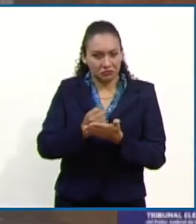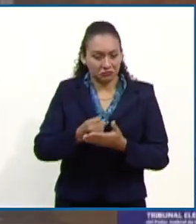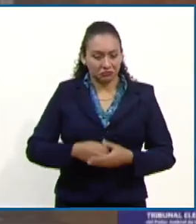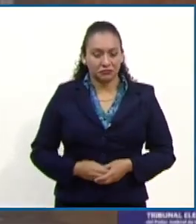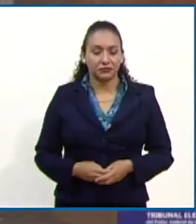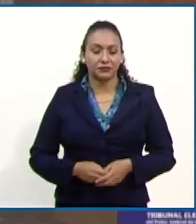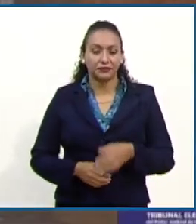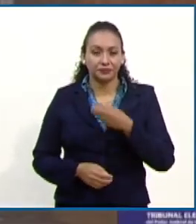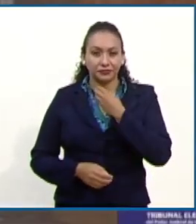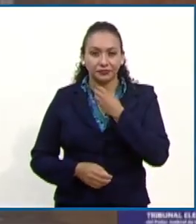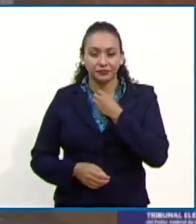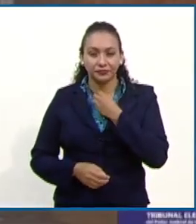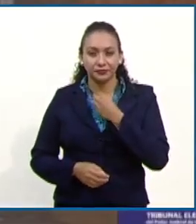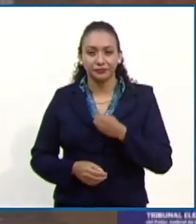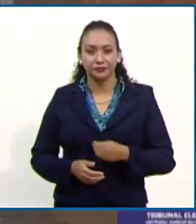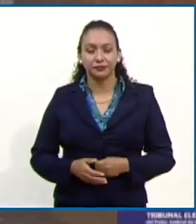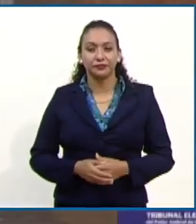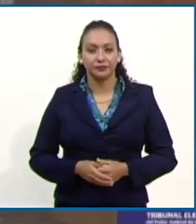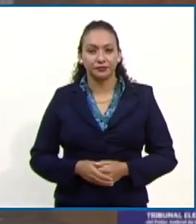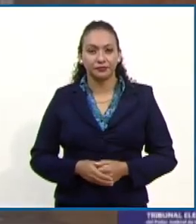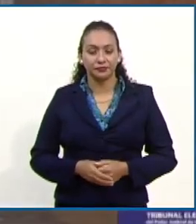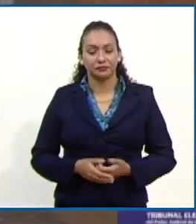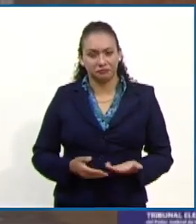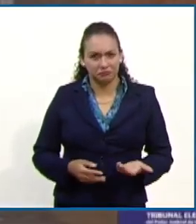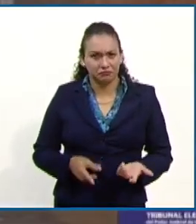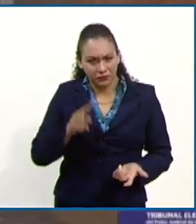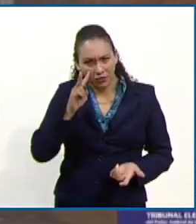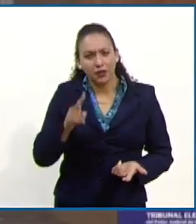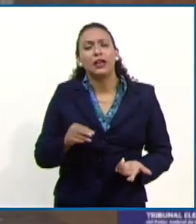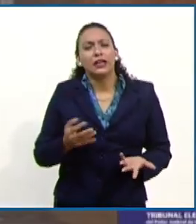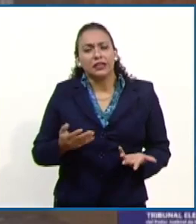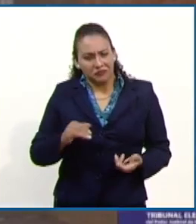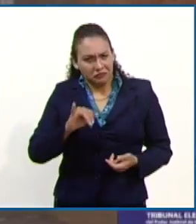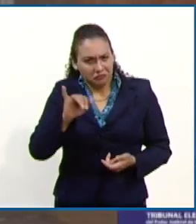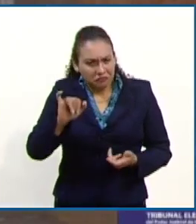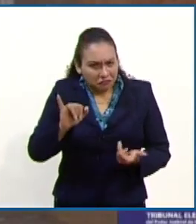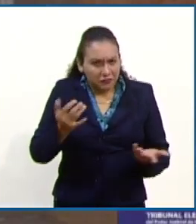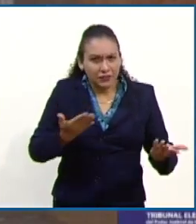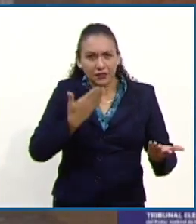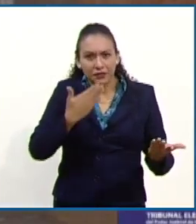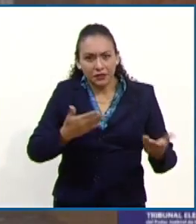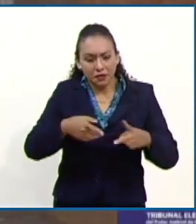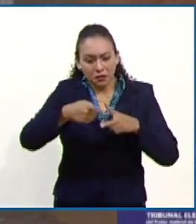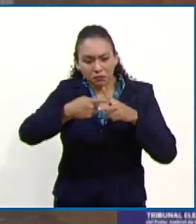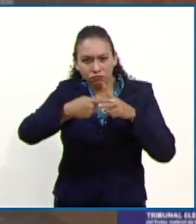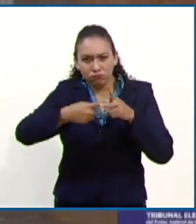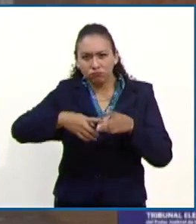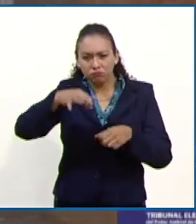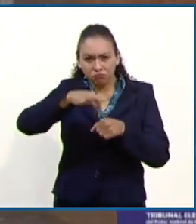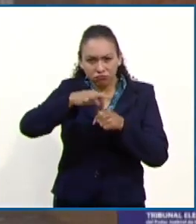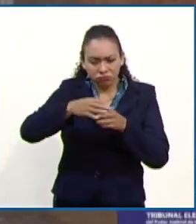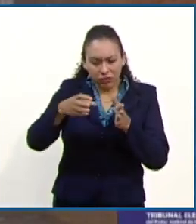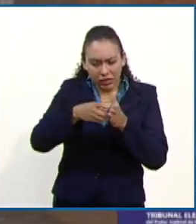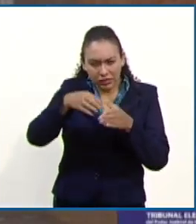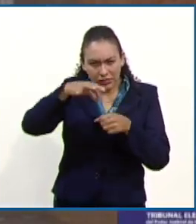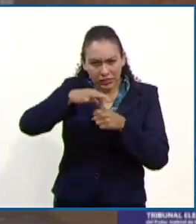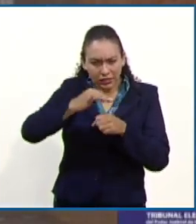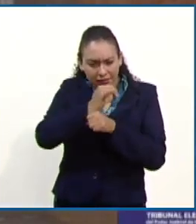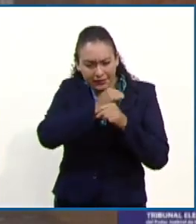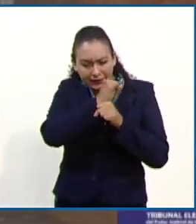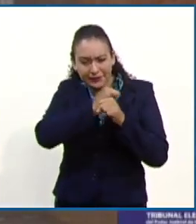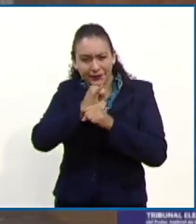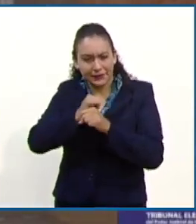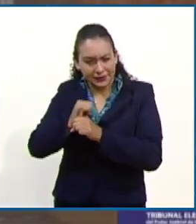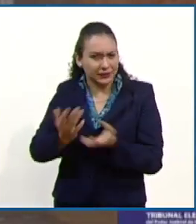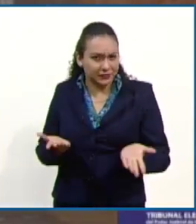Pero que en general creo tanto la legislación como la actuación de las autoridades locales, pues hoy es validada justamente porque se